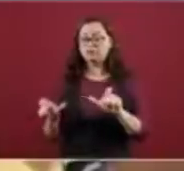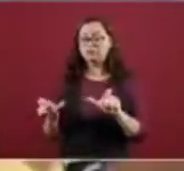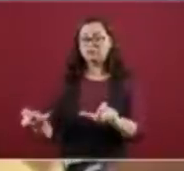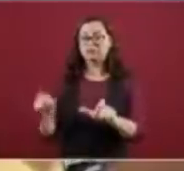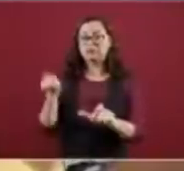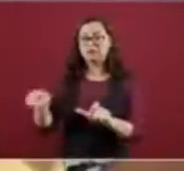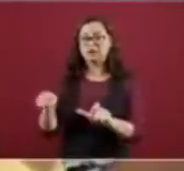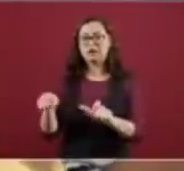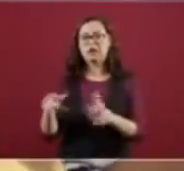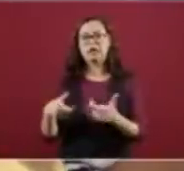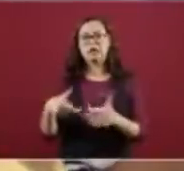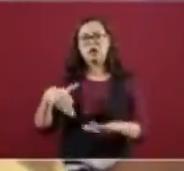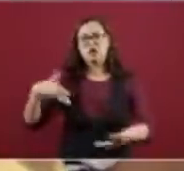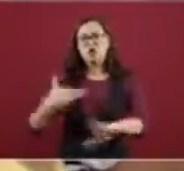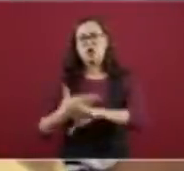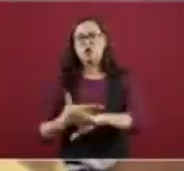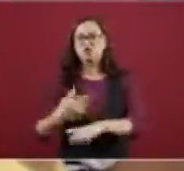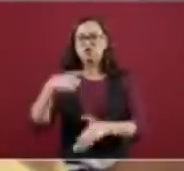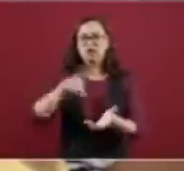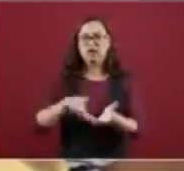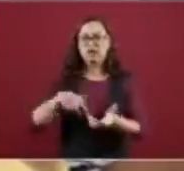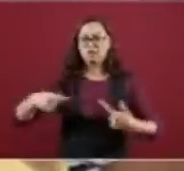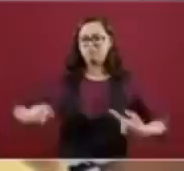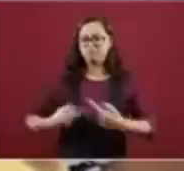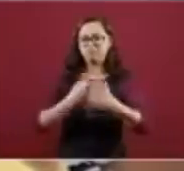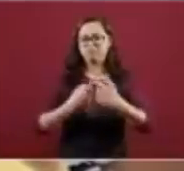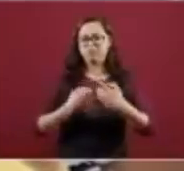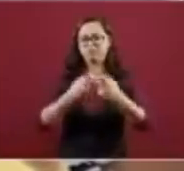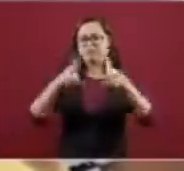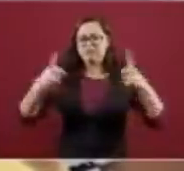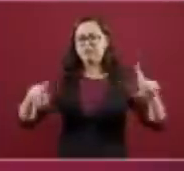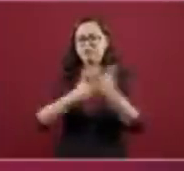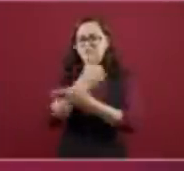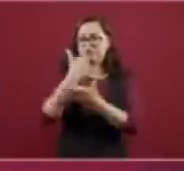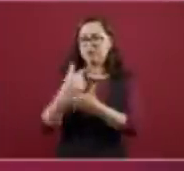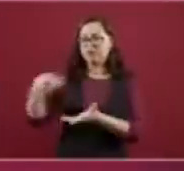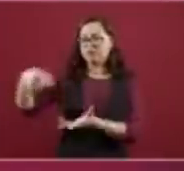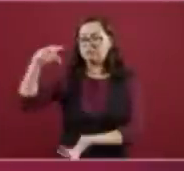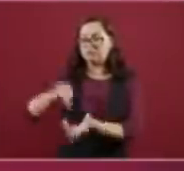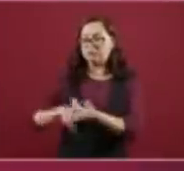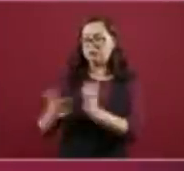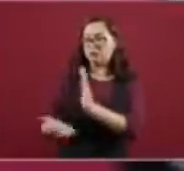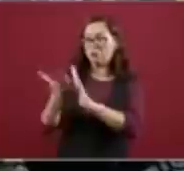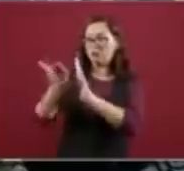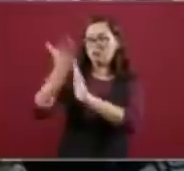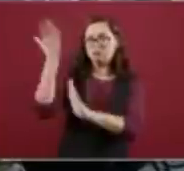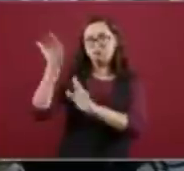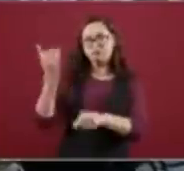desarrollo urbano para la construcción de vivienda en esa zona de valor? ¿Sí?